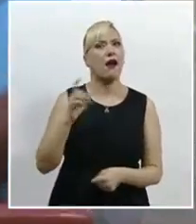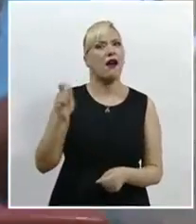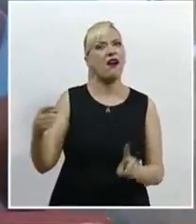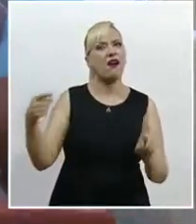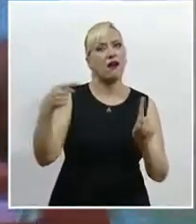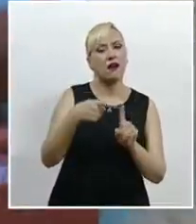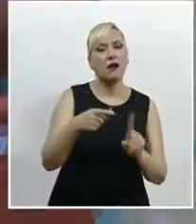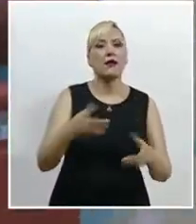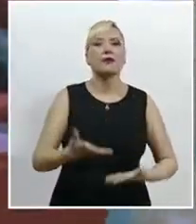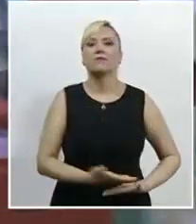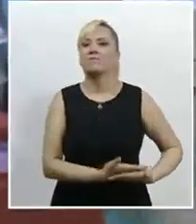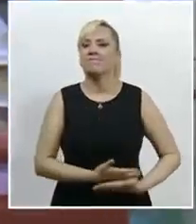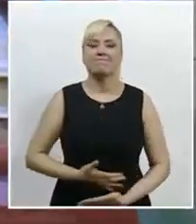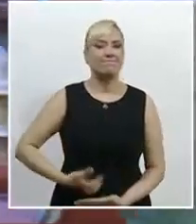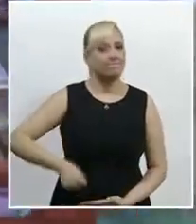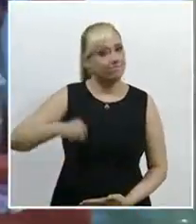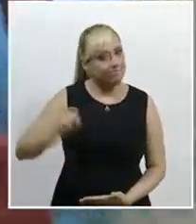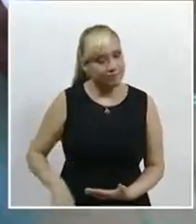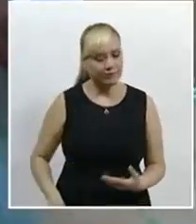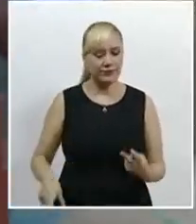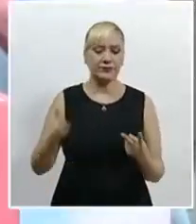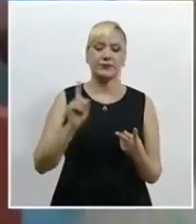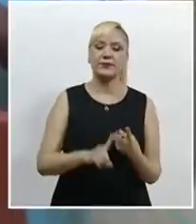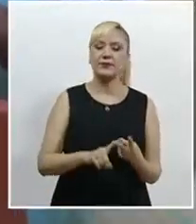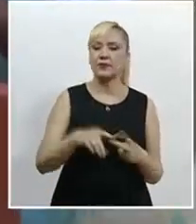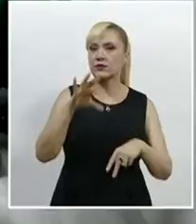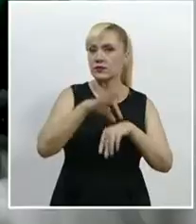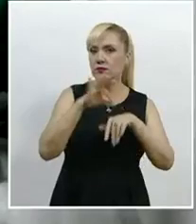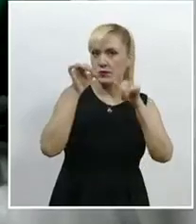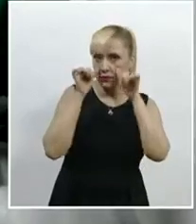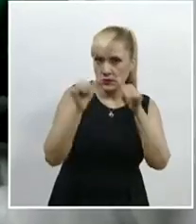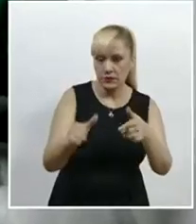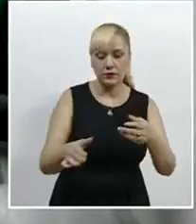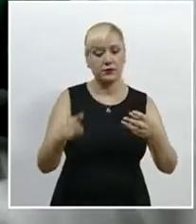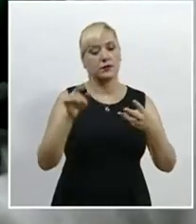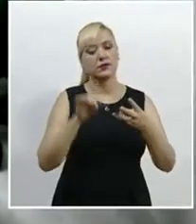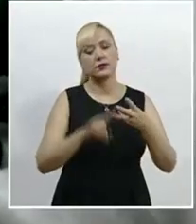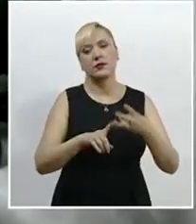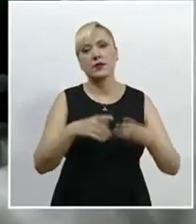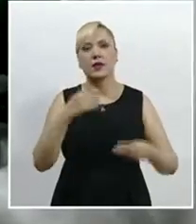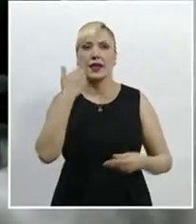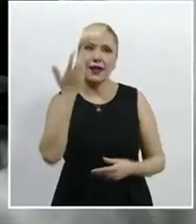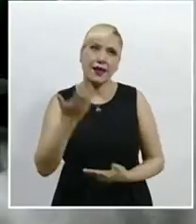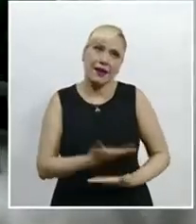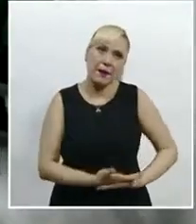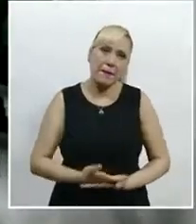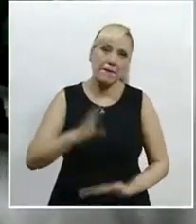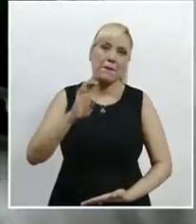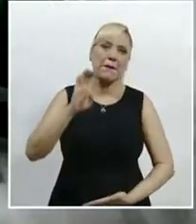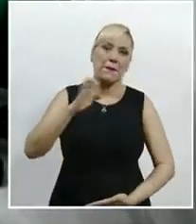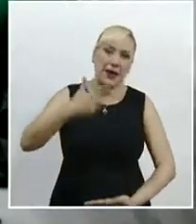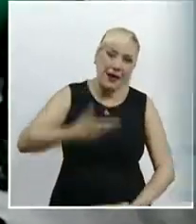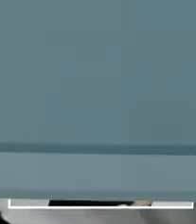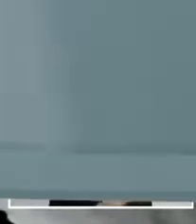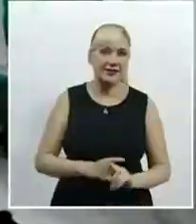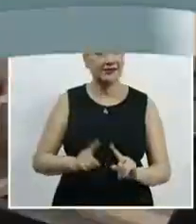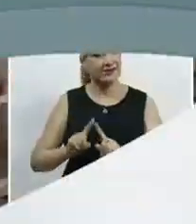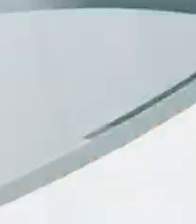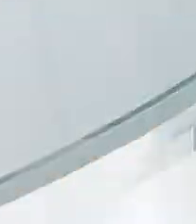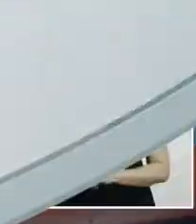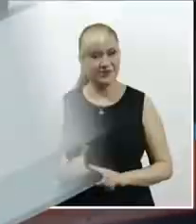con la interrupción del embarazo, acceso a los servicios de salud y derechos reproductivos, entre otros temas.